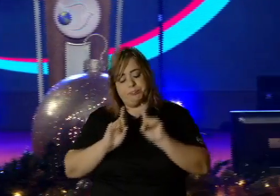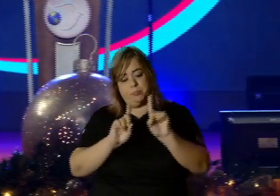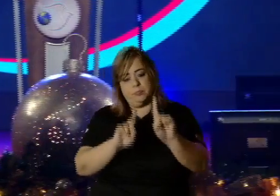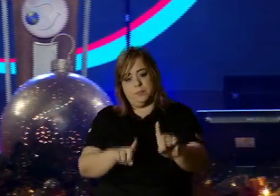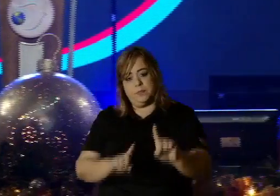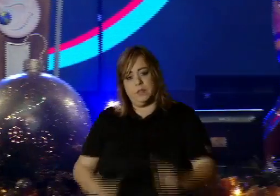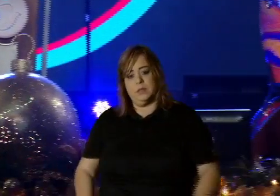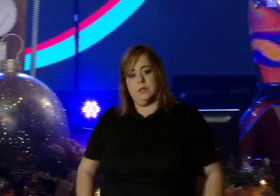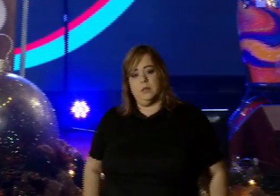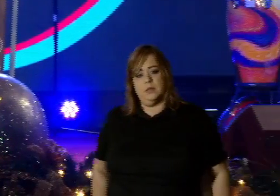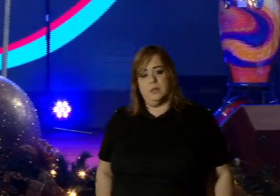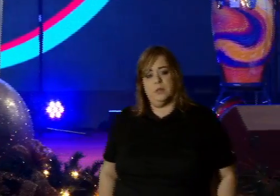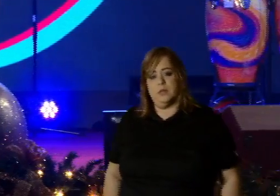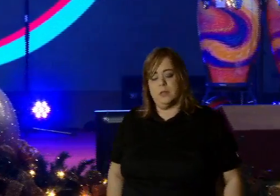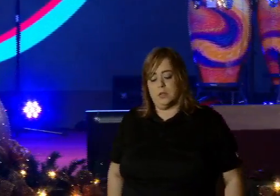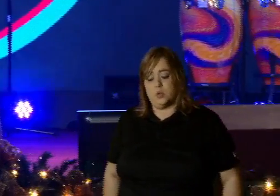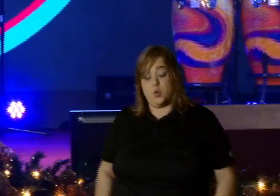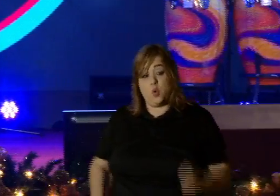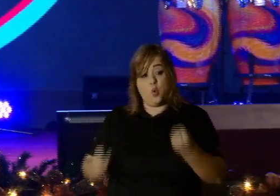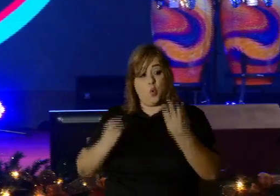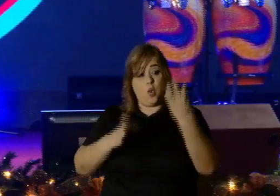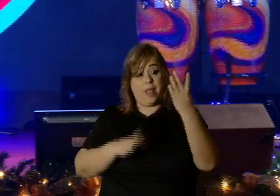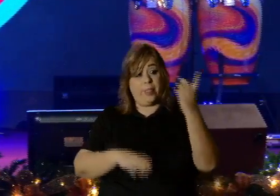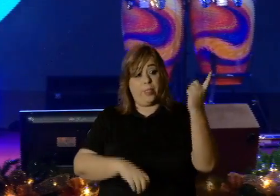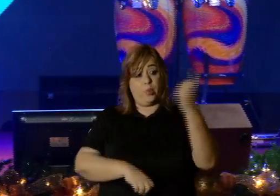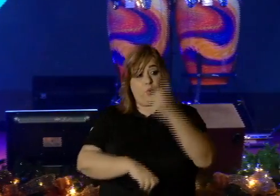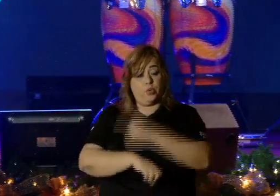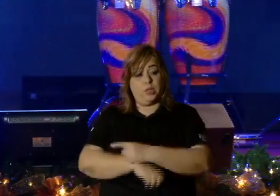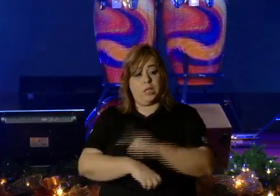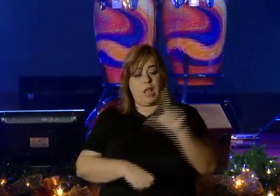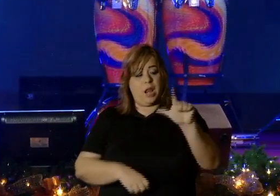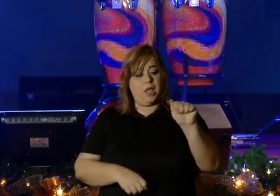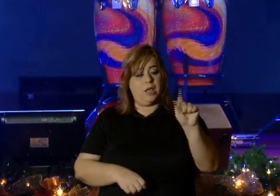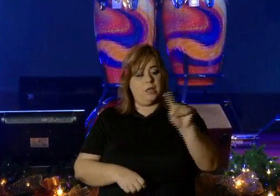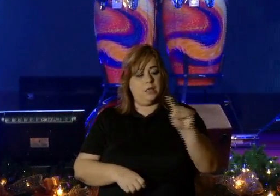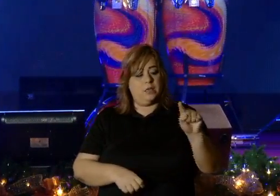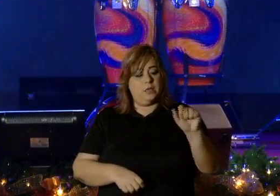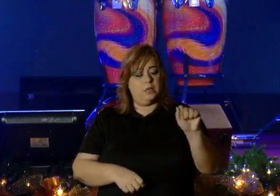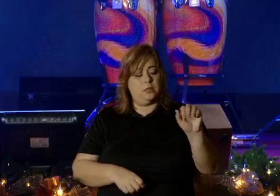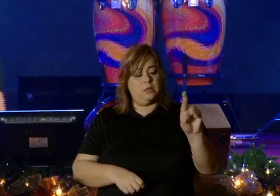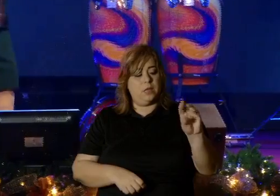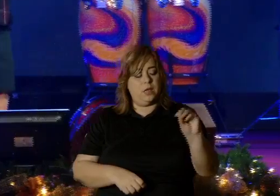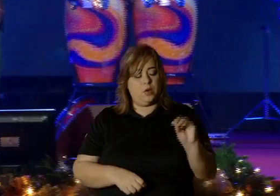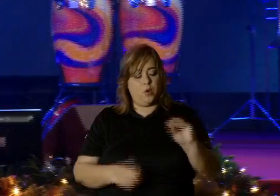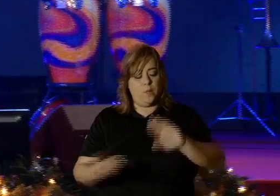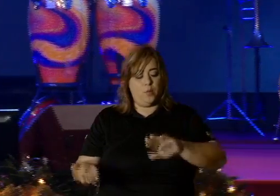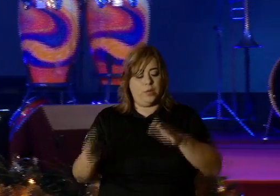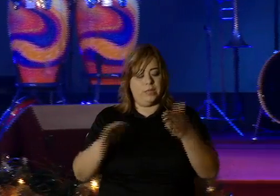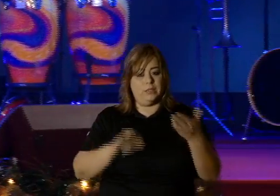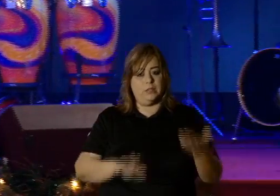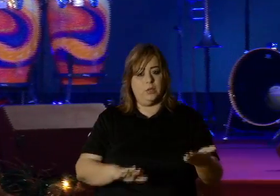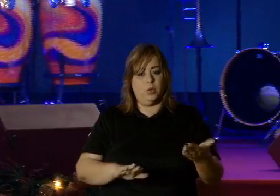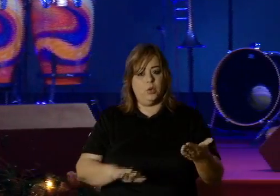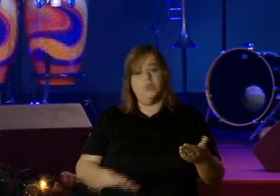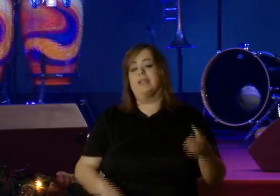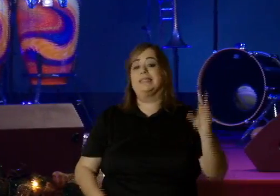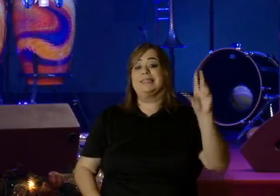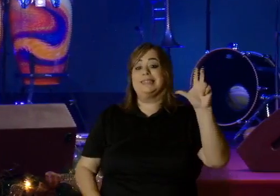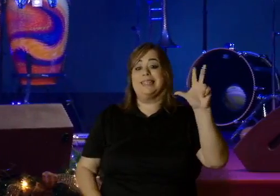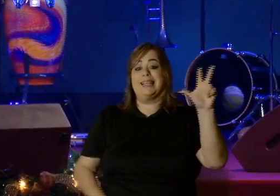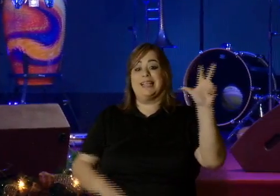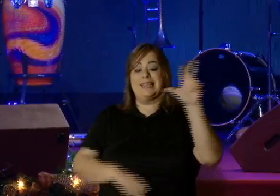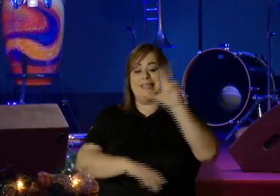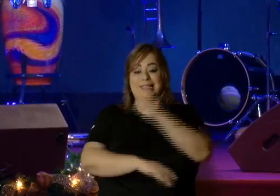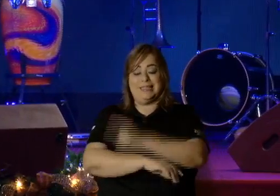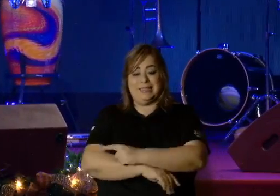y halló que hacía cuántos días que estaba muerto. Si los saduceos decían que al tercer día de la